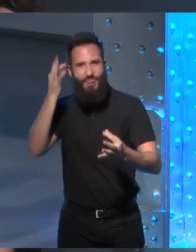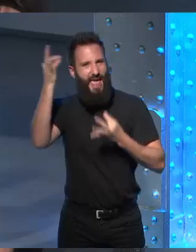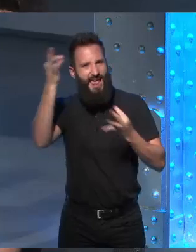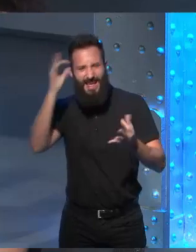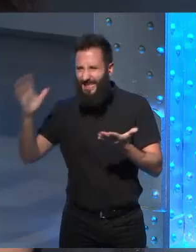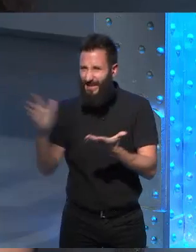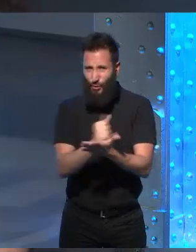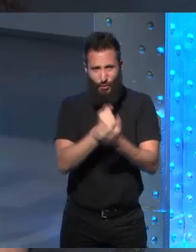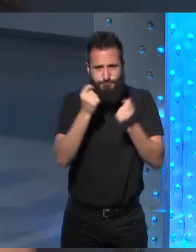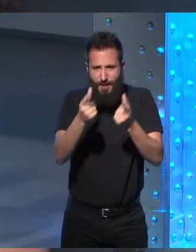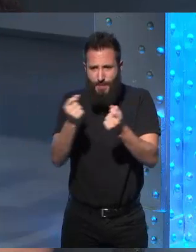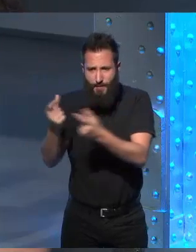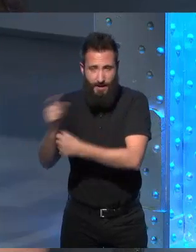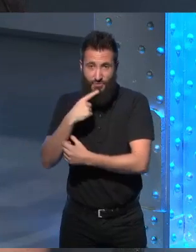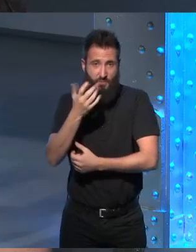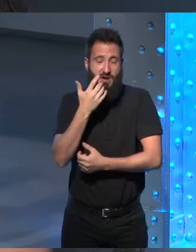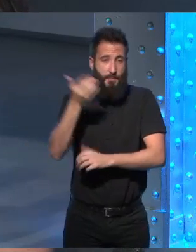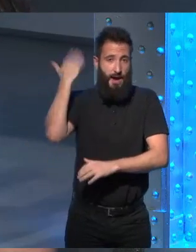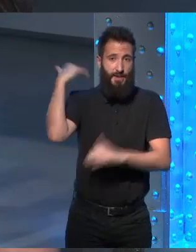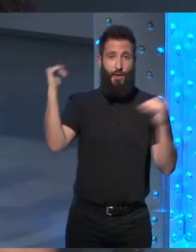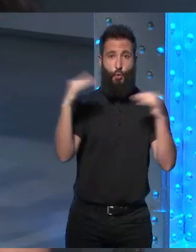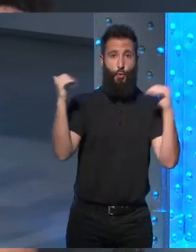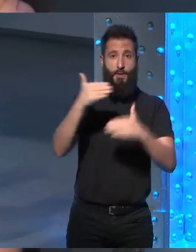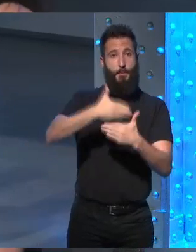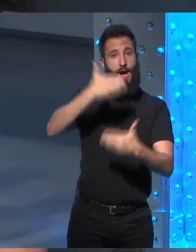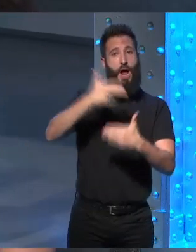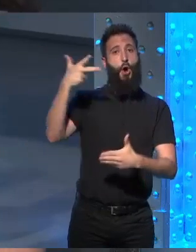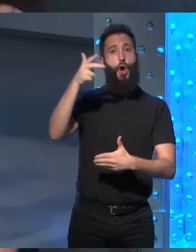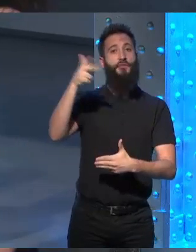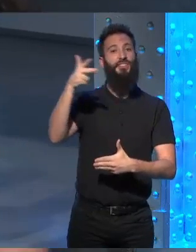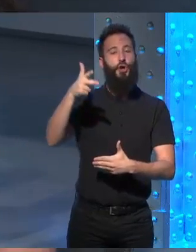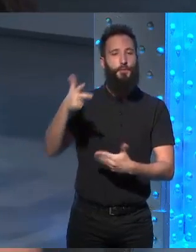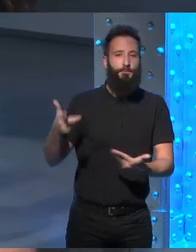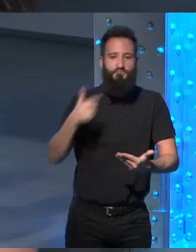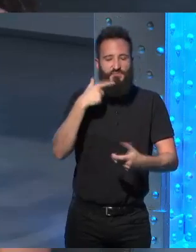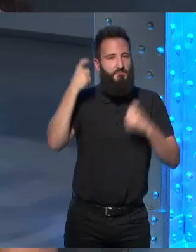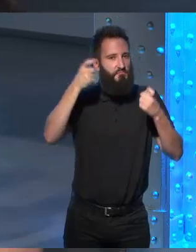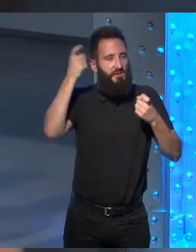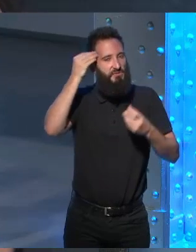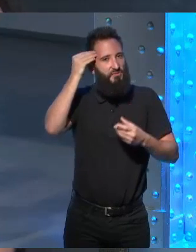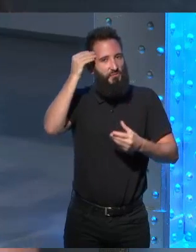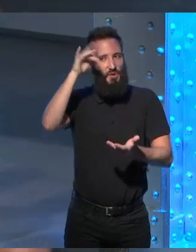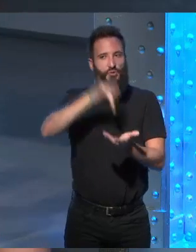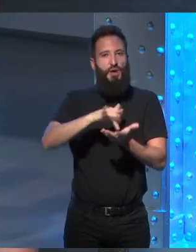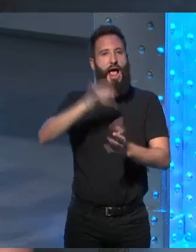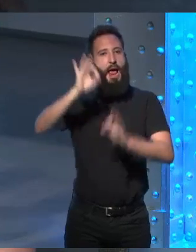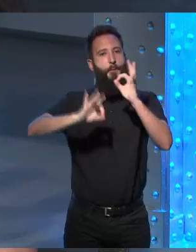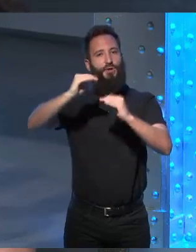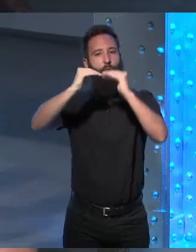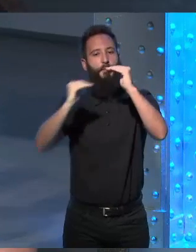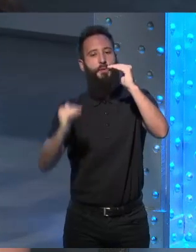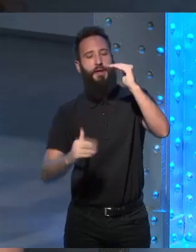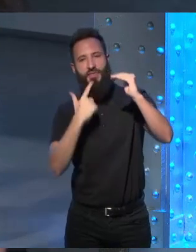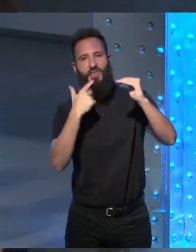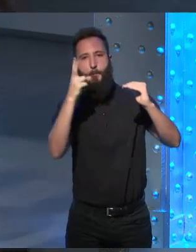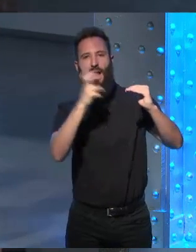detalles, porque, por ejemplo, en el vídeo que saco el jueves en el Huffington hablo de por qué considero pues que una bajada de impuestos progresivos no es lo más adecuado en este